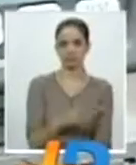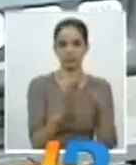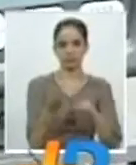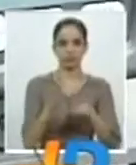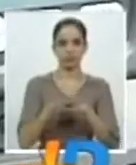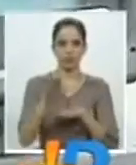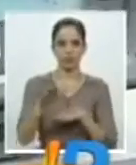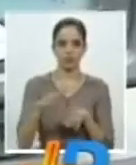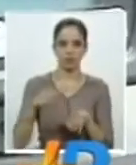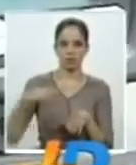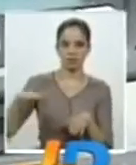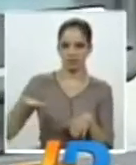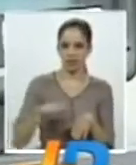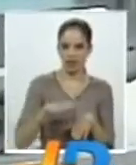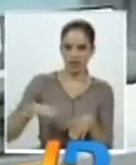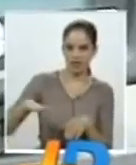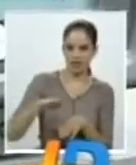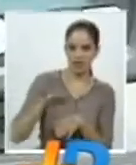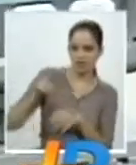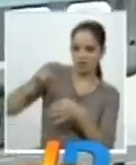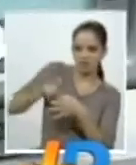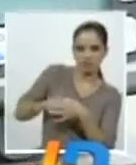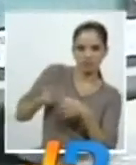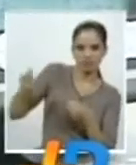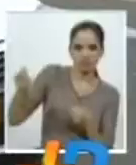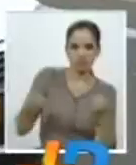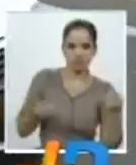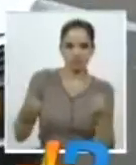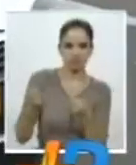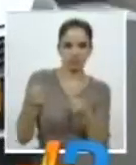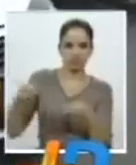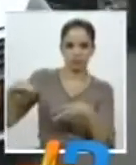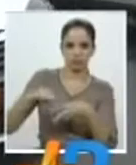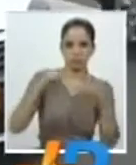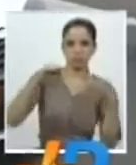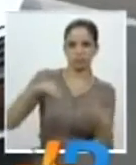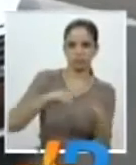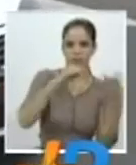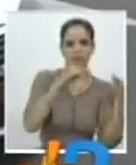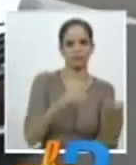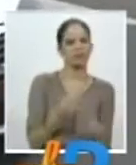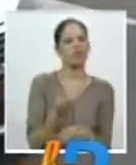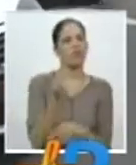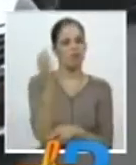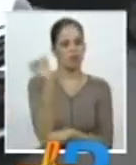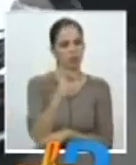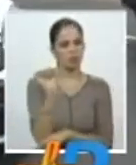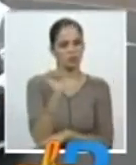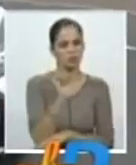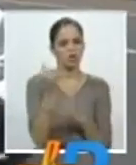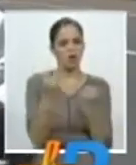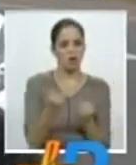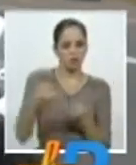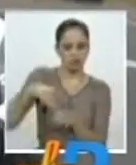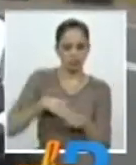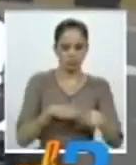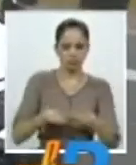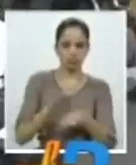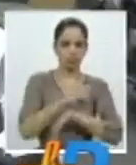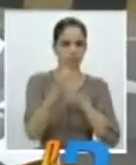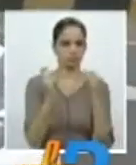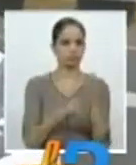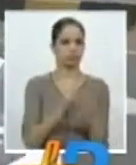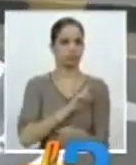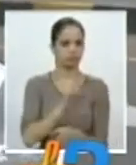atropellados por un vehículo tractocamión en el corregimiento de Cisneros. ¿Cuántos vehículos se cree que se van a movilizar por el Valle del Cauca y especialmente